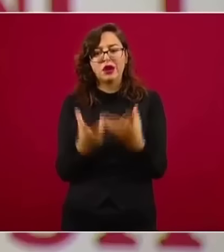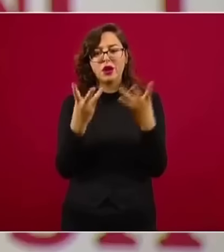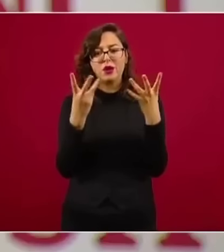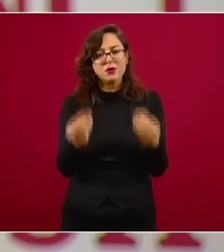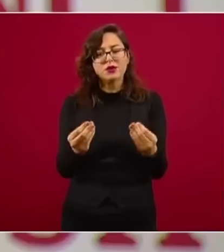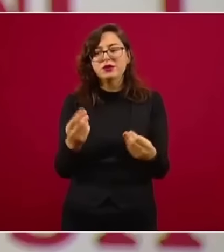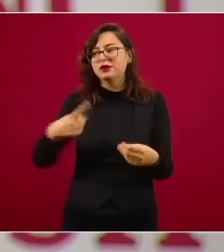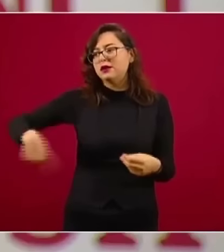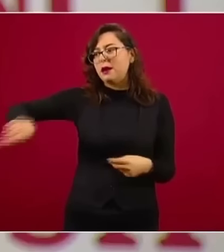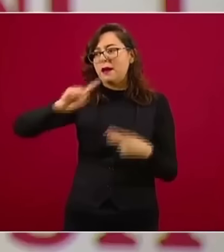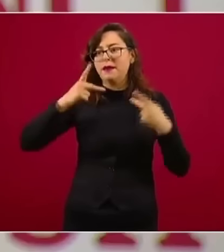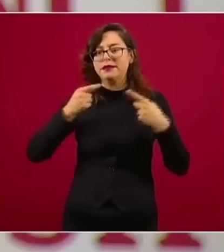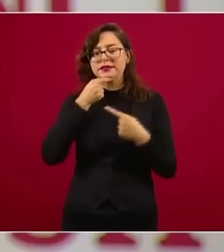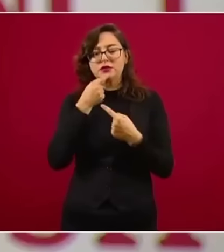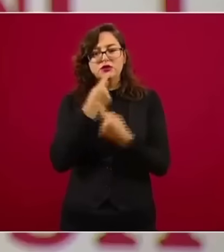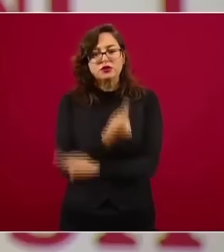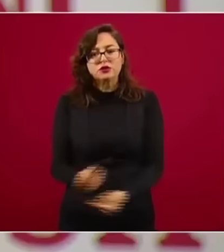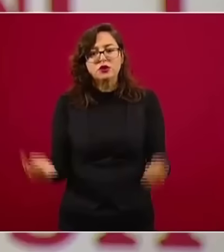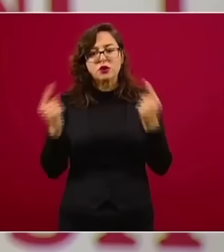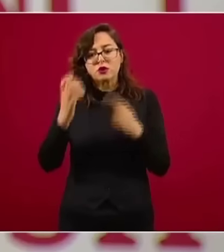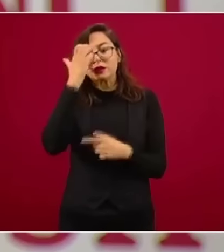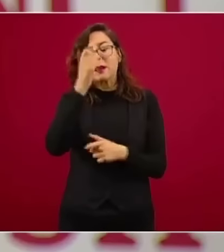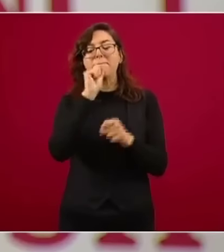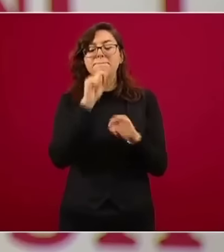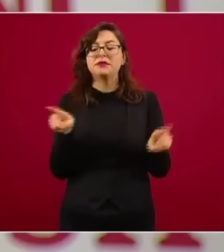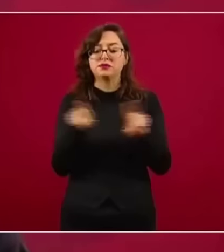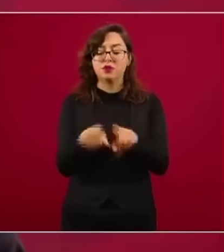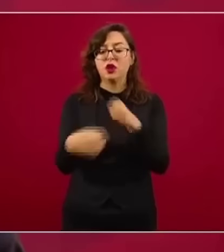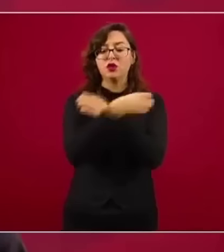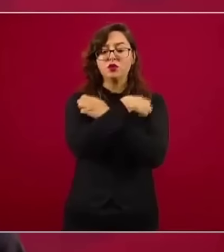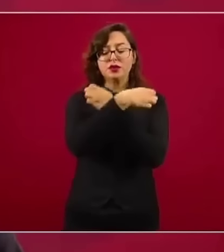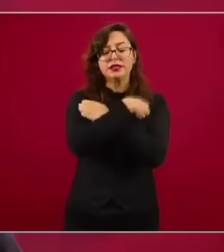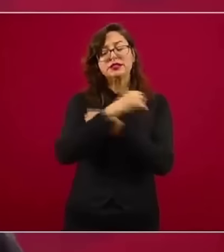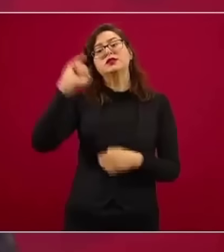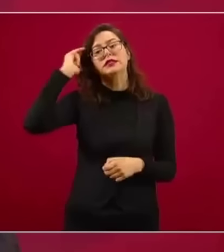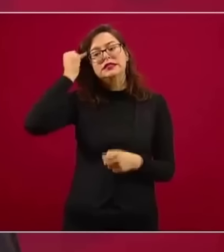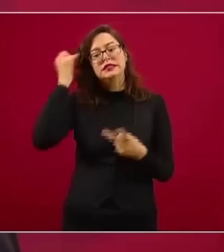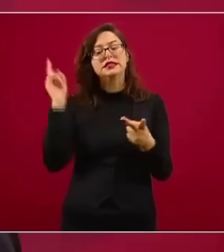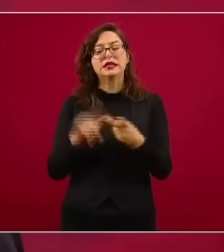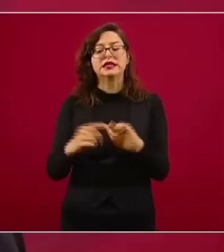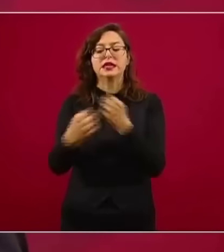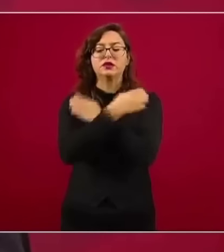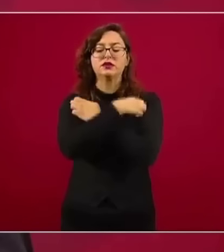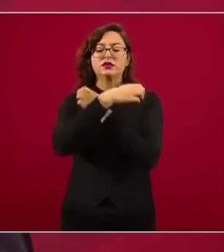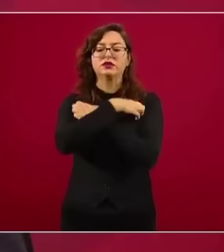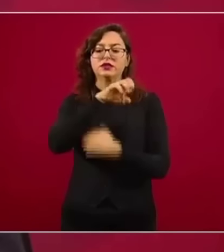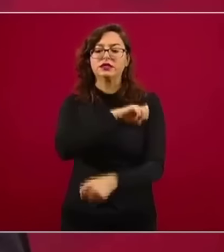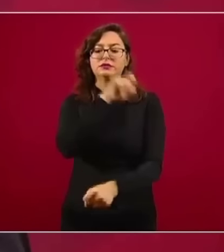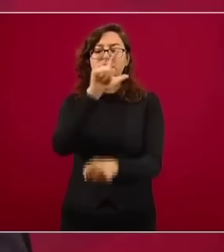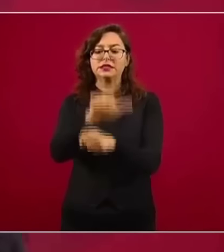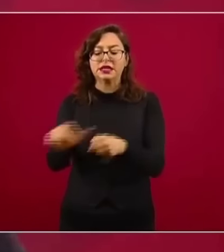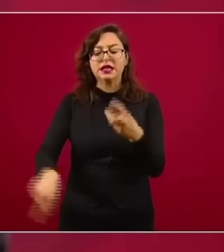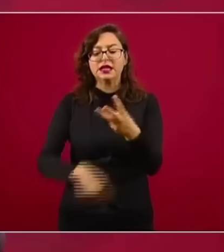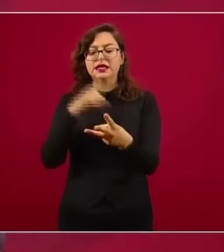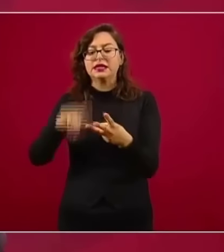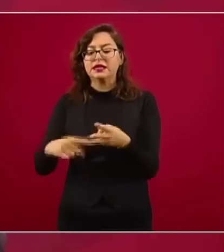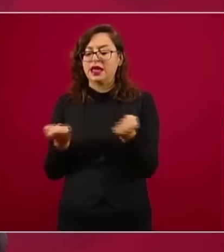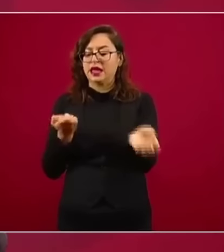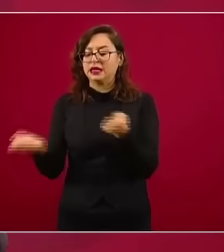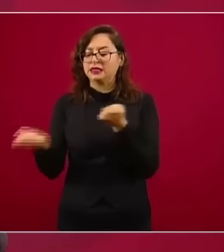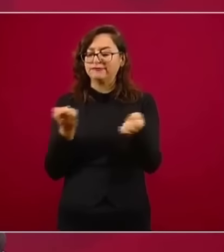Estamos haciendo un esfuerzo en educación indígena, en educación especial y en activación física para